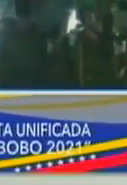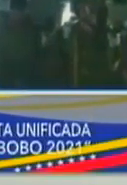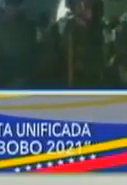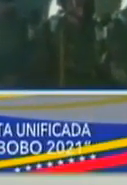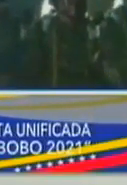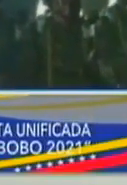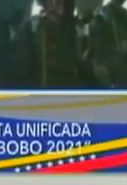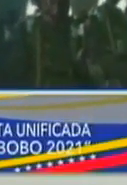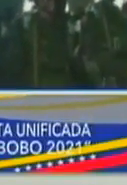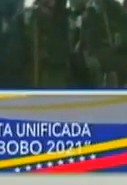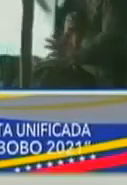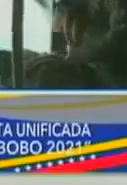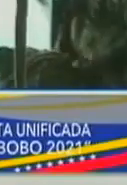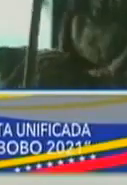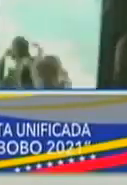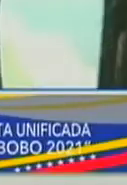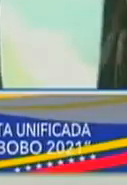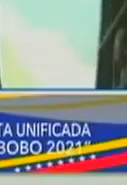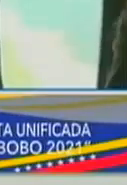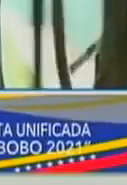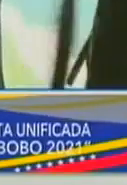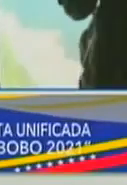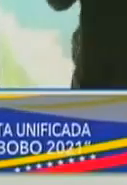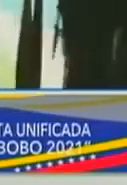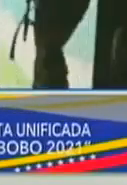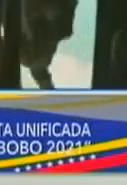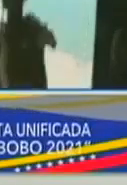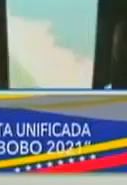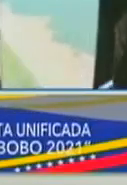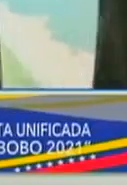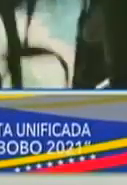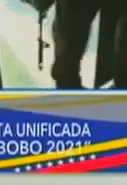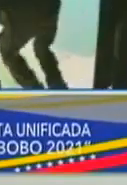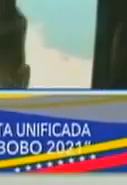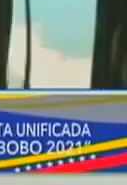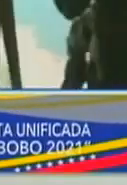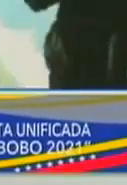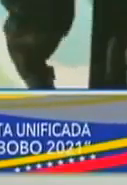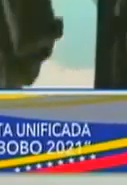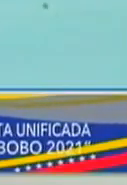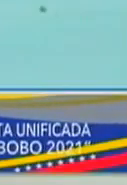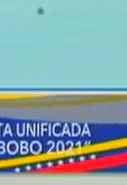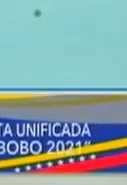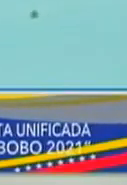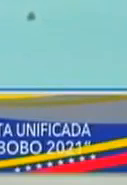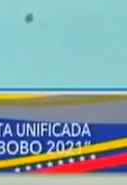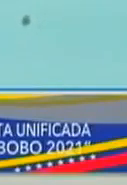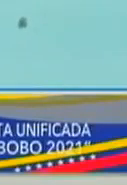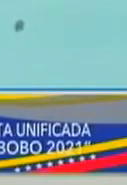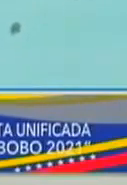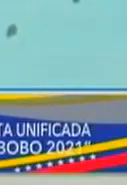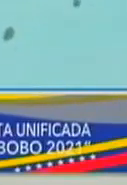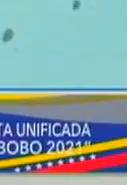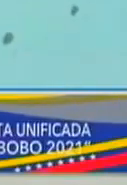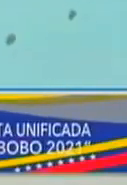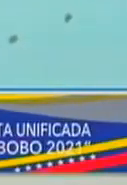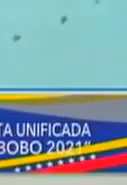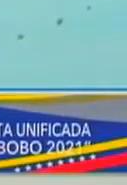camino, el que decidamos los venezolanos. Las venezolanas. General Padrino, me gustaría una apreciación de